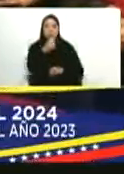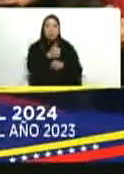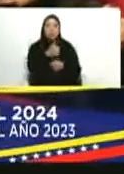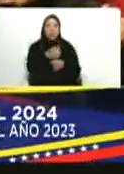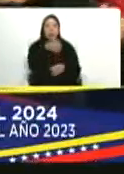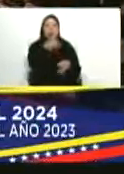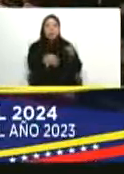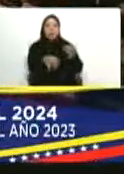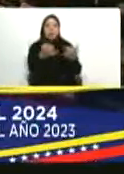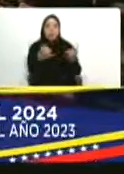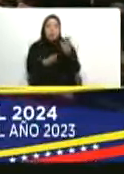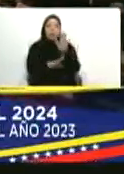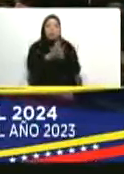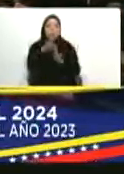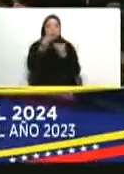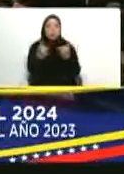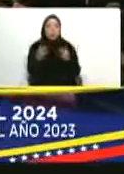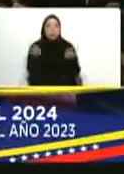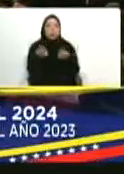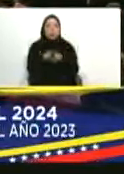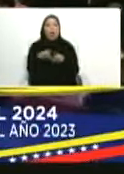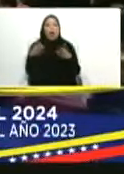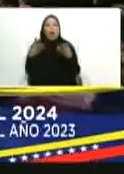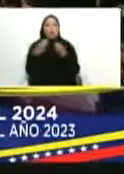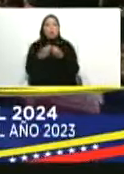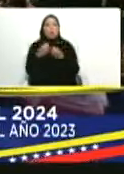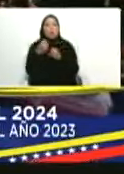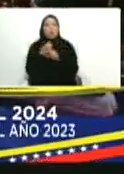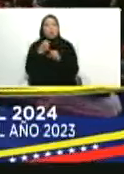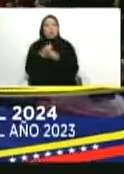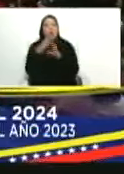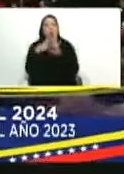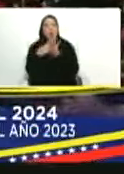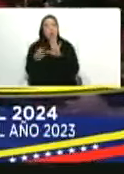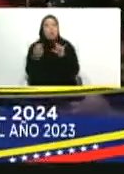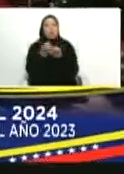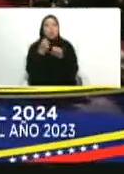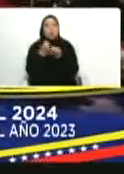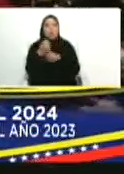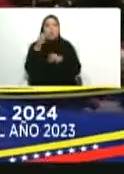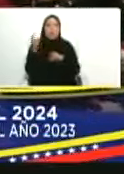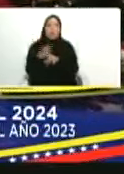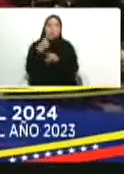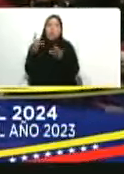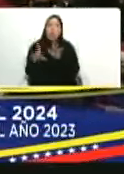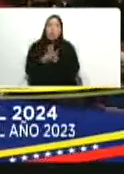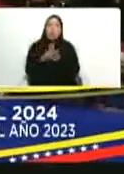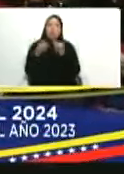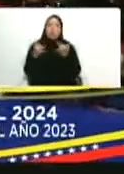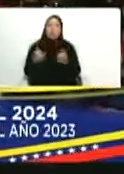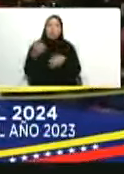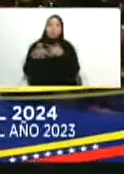que se seguirá avanzando como unidad junto al ejemplo del desempeño legados por el